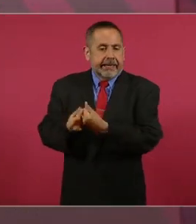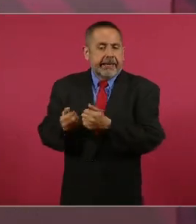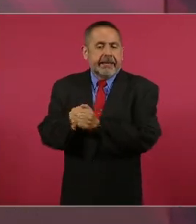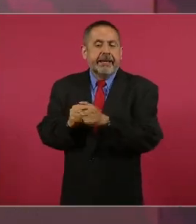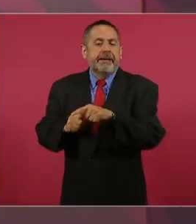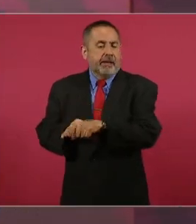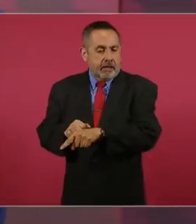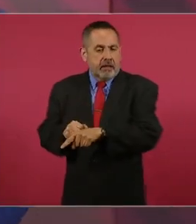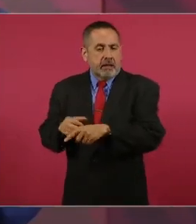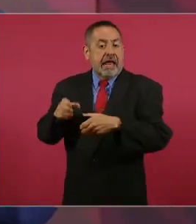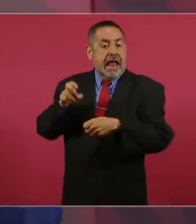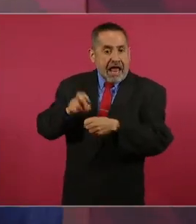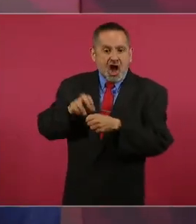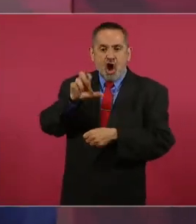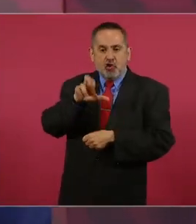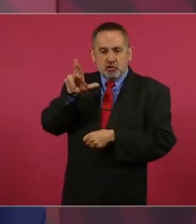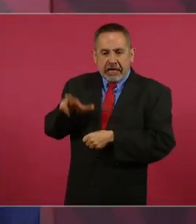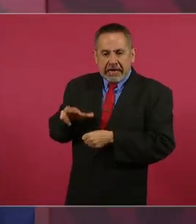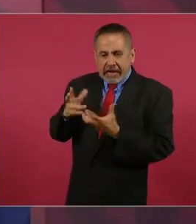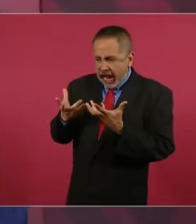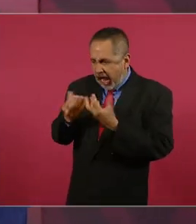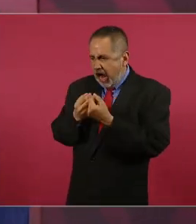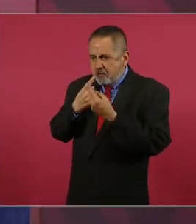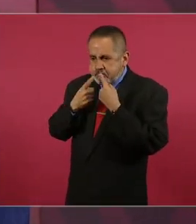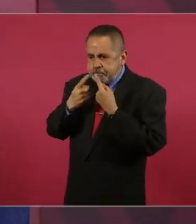reunían y